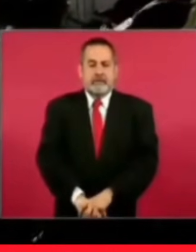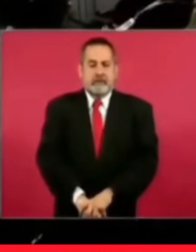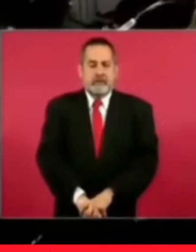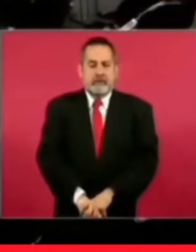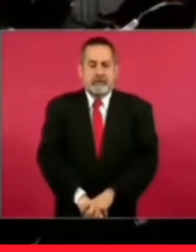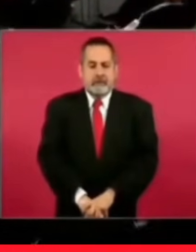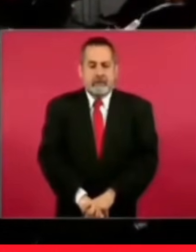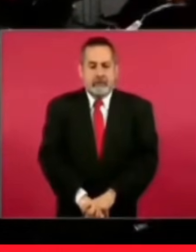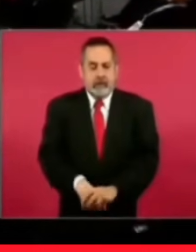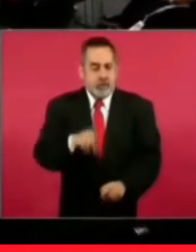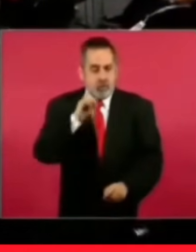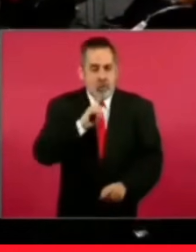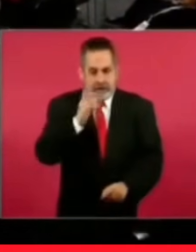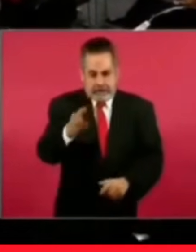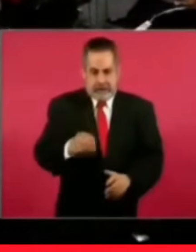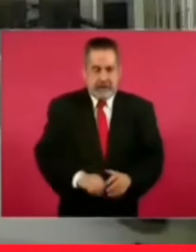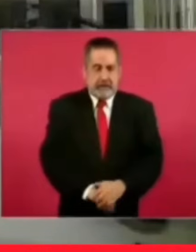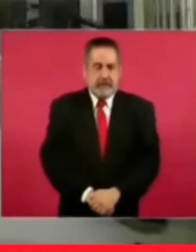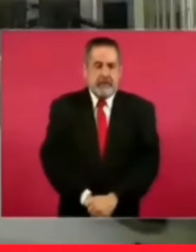Las mujeres.